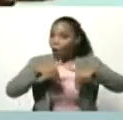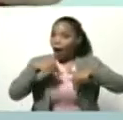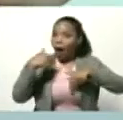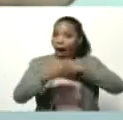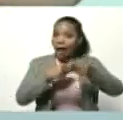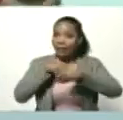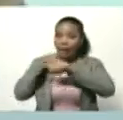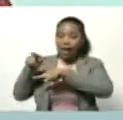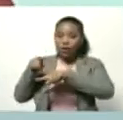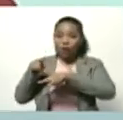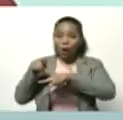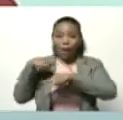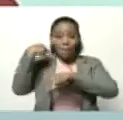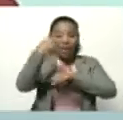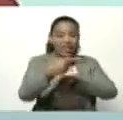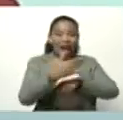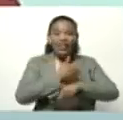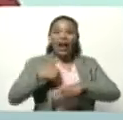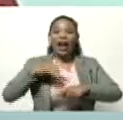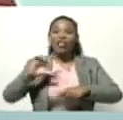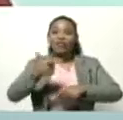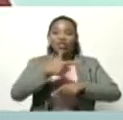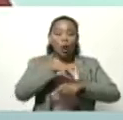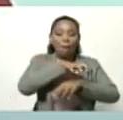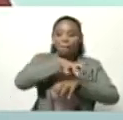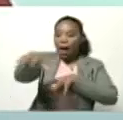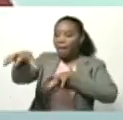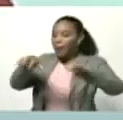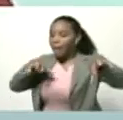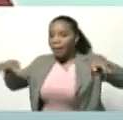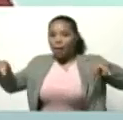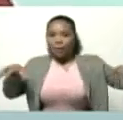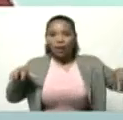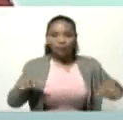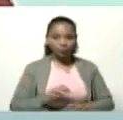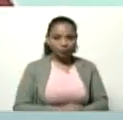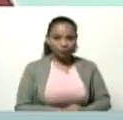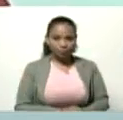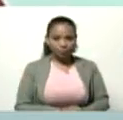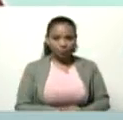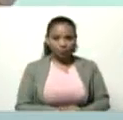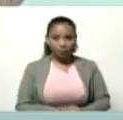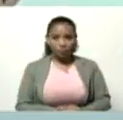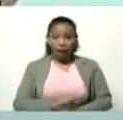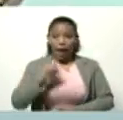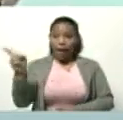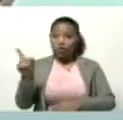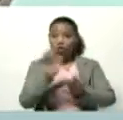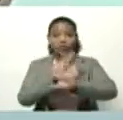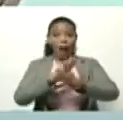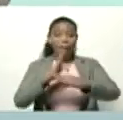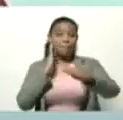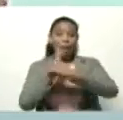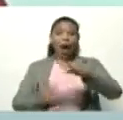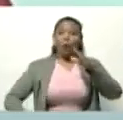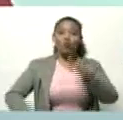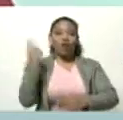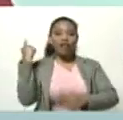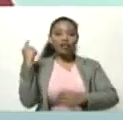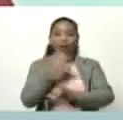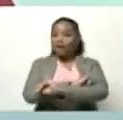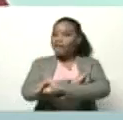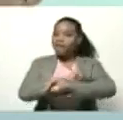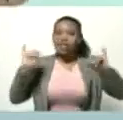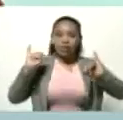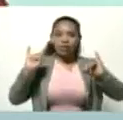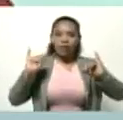y mañana buscan dividir al movimiento popular. Eso hay que pararlo de una vez y terminarlo de una vez